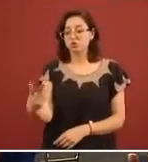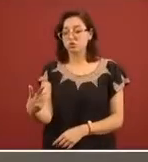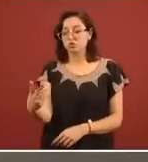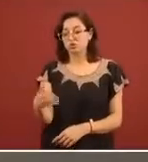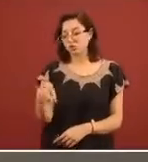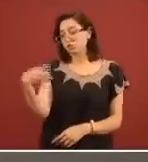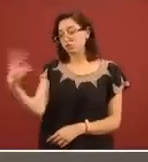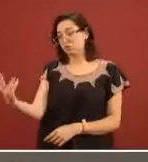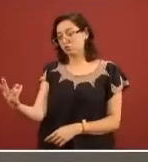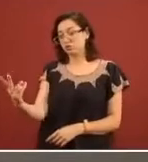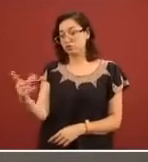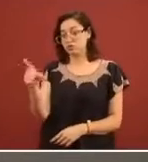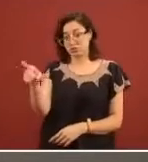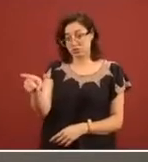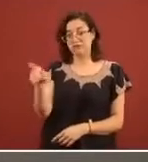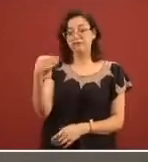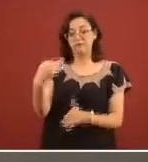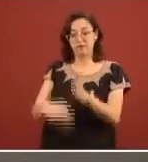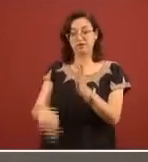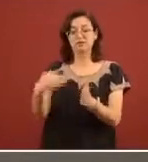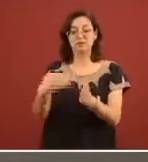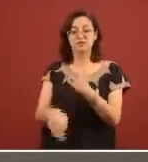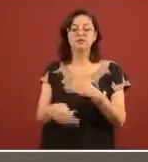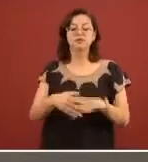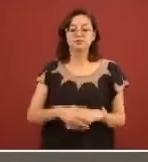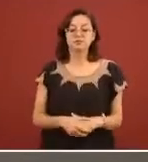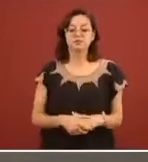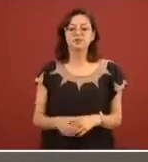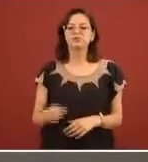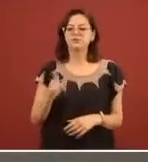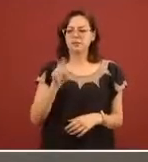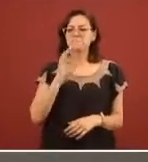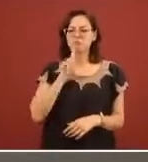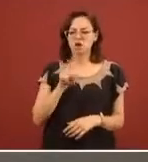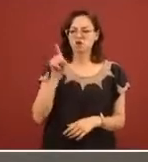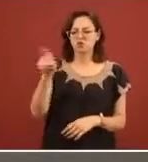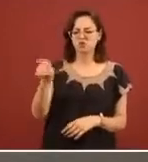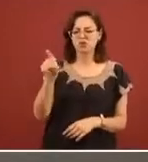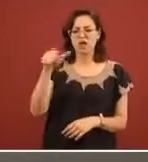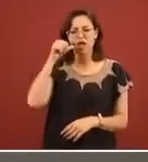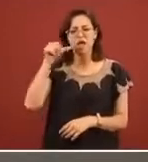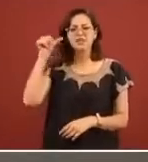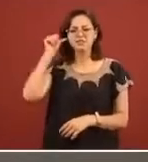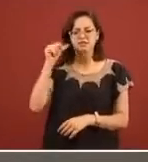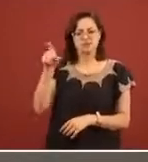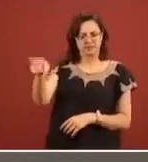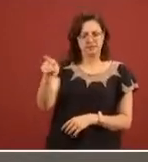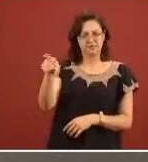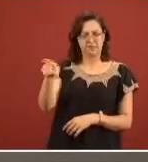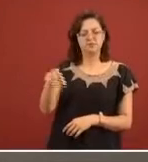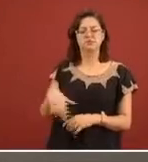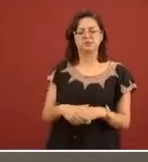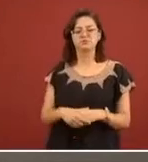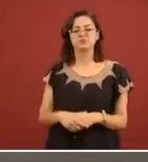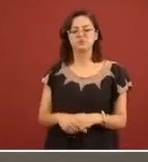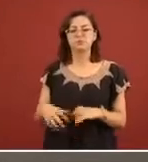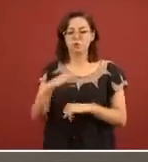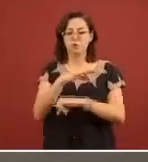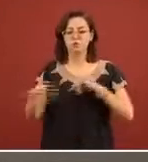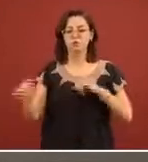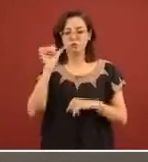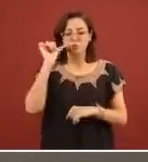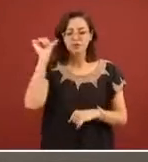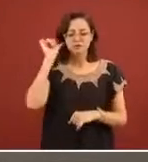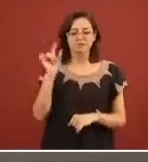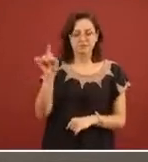nos seguimos por acá. Usted estaba pendiente y Laura. Empecemos con usted, porque ayer le dije, espérenme. Vamos a empezar con la compañera que fue la última que